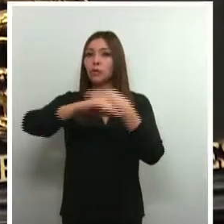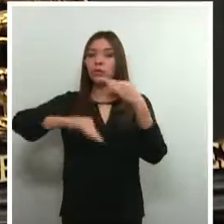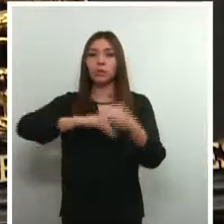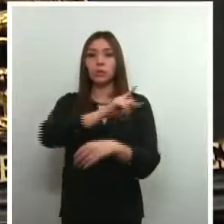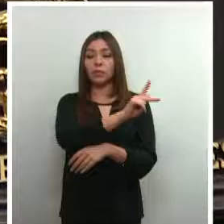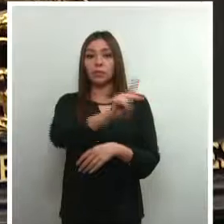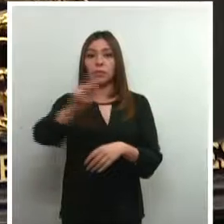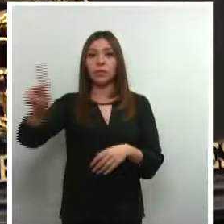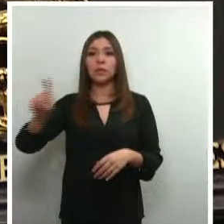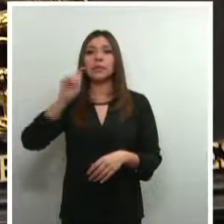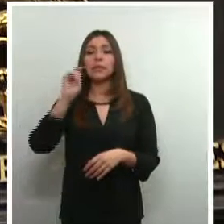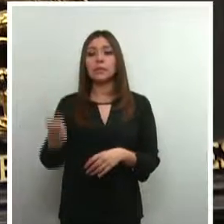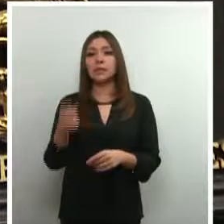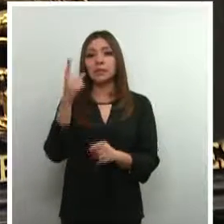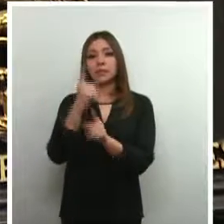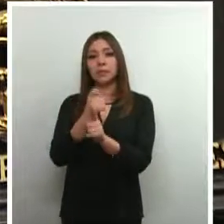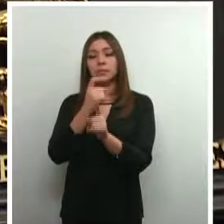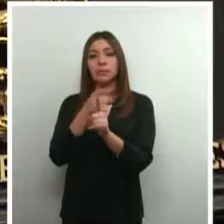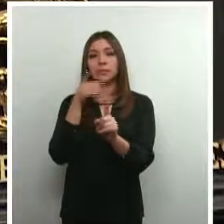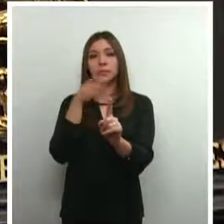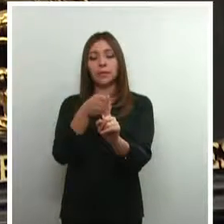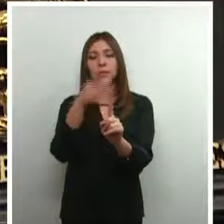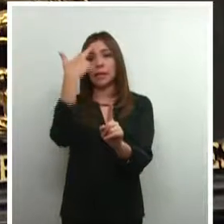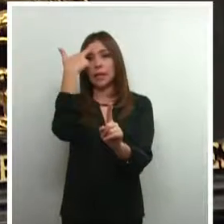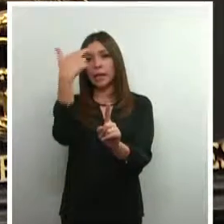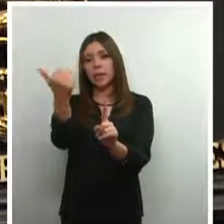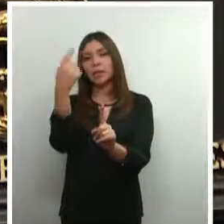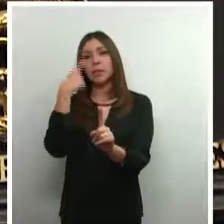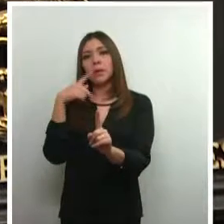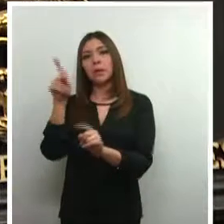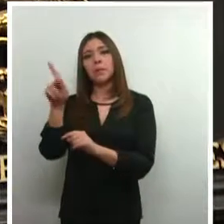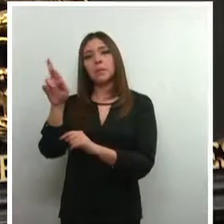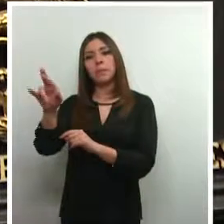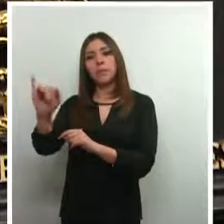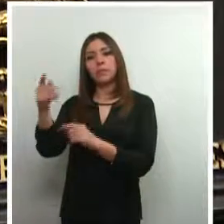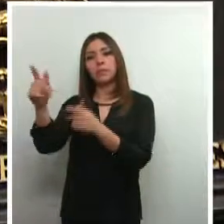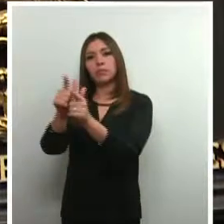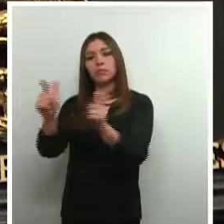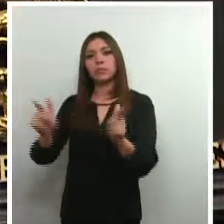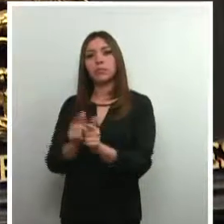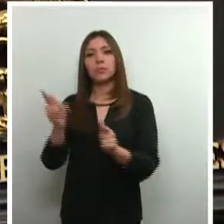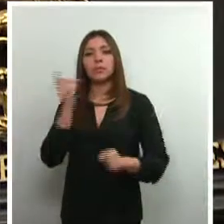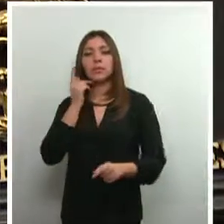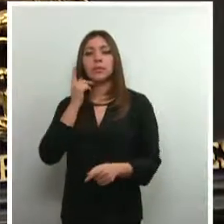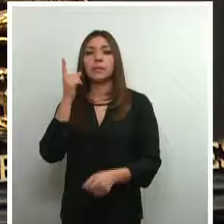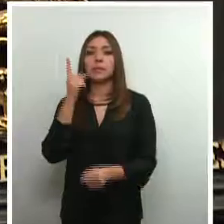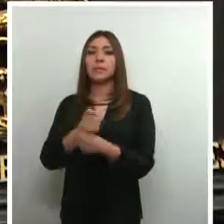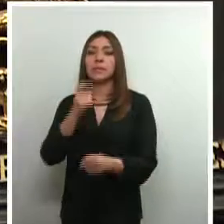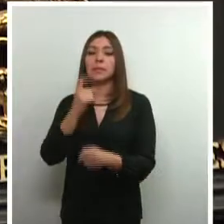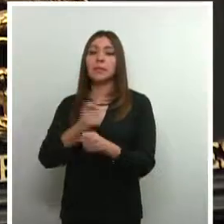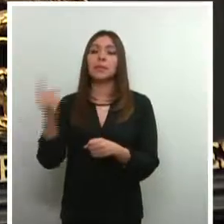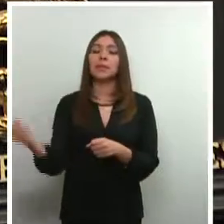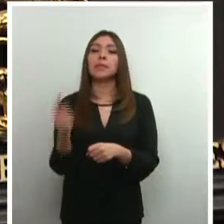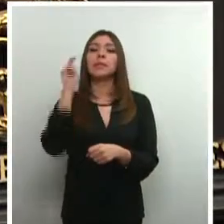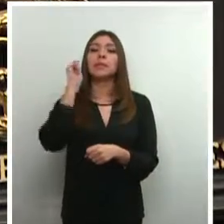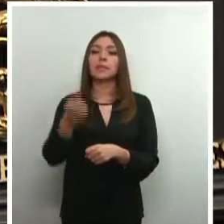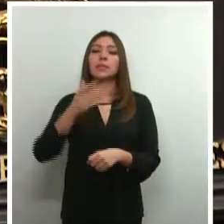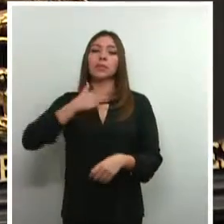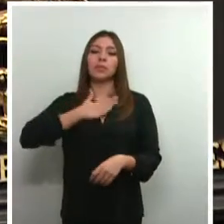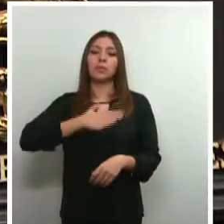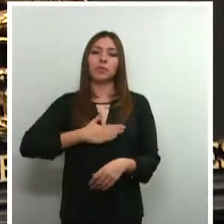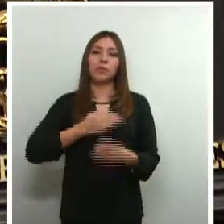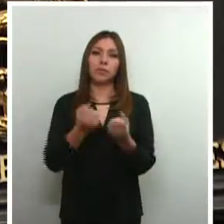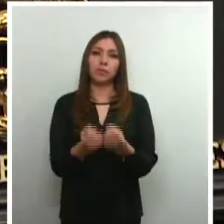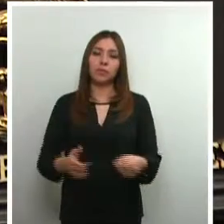ustedes son razón y motivo para el Partido Revolucionario Institucional, cuyo principio es la justicia